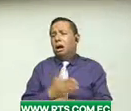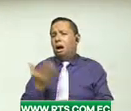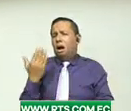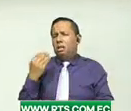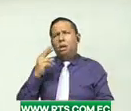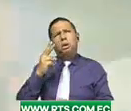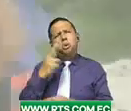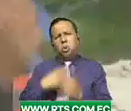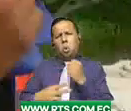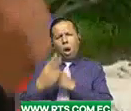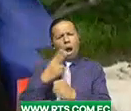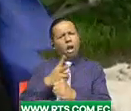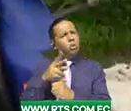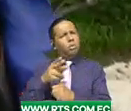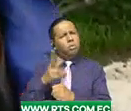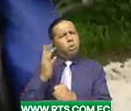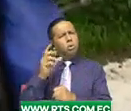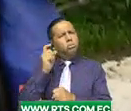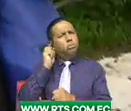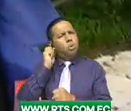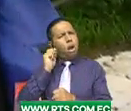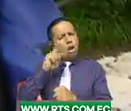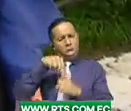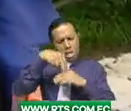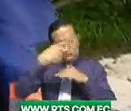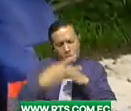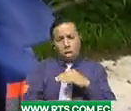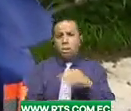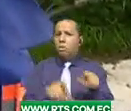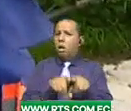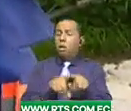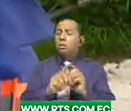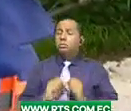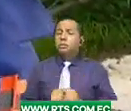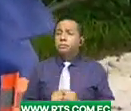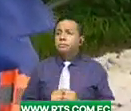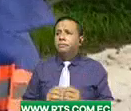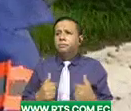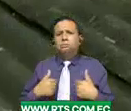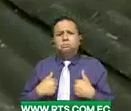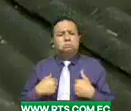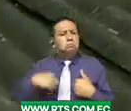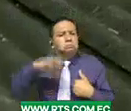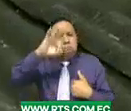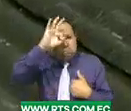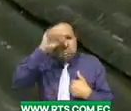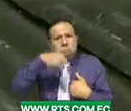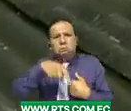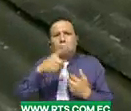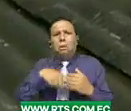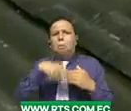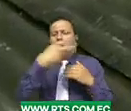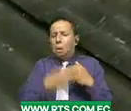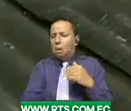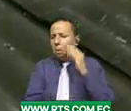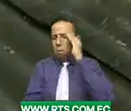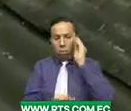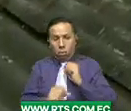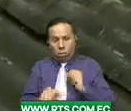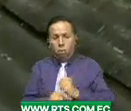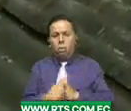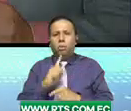2 años. Creo que yo la vi sentada, no se me ocurrió que iba a lanzarse. Informó Julio César